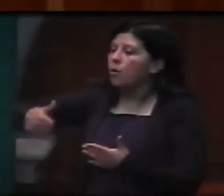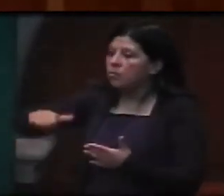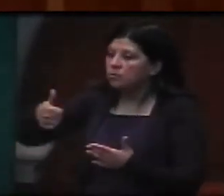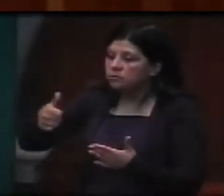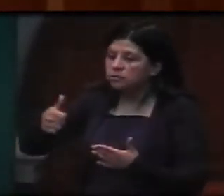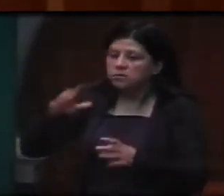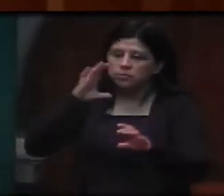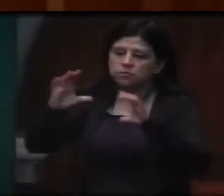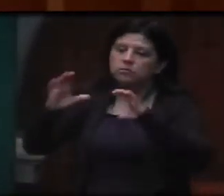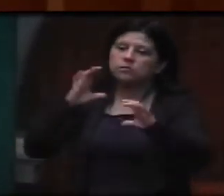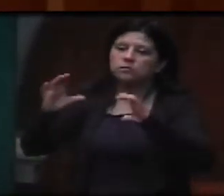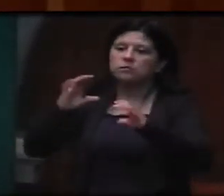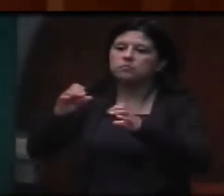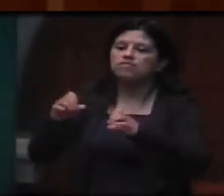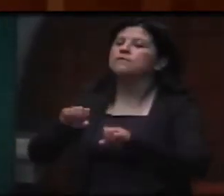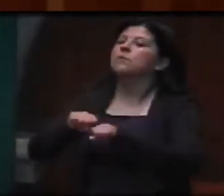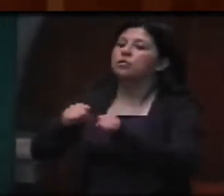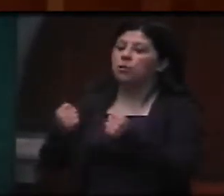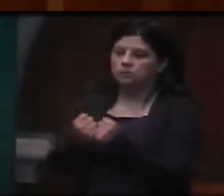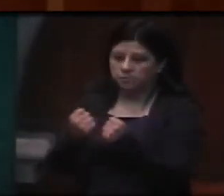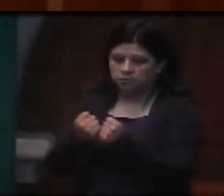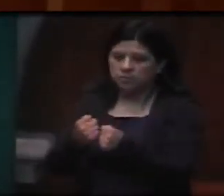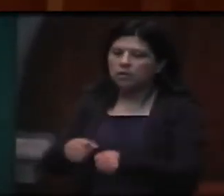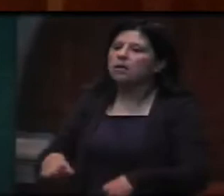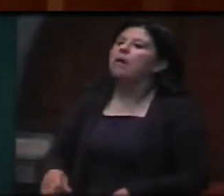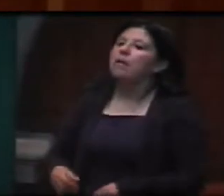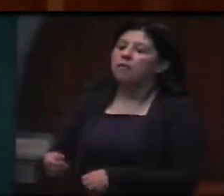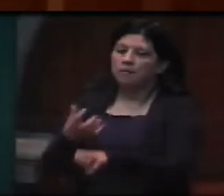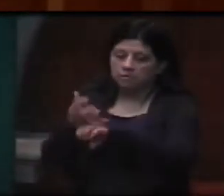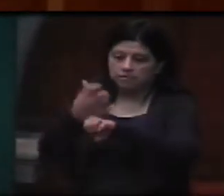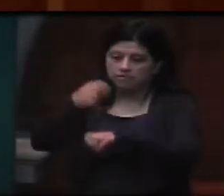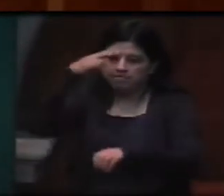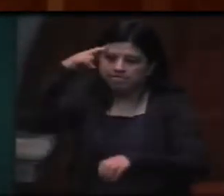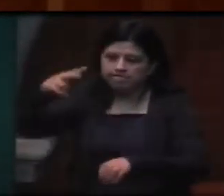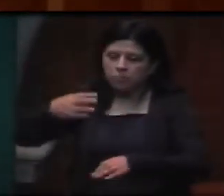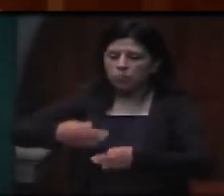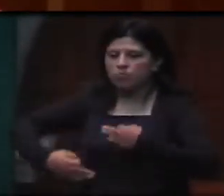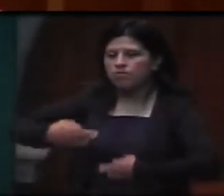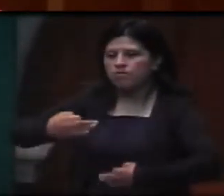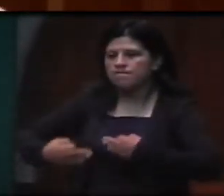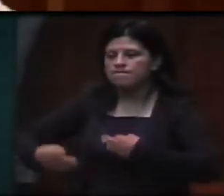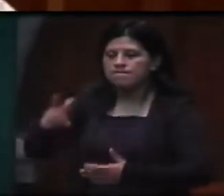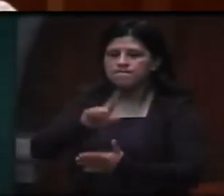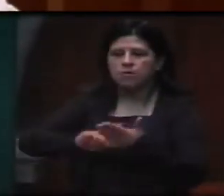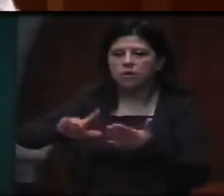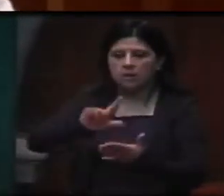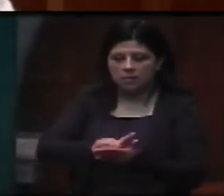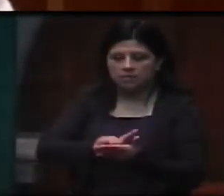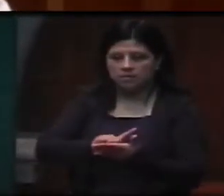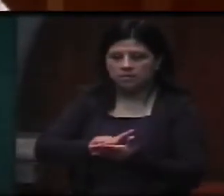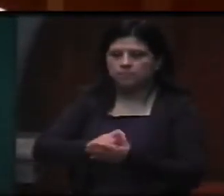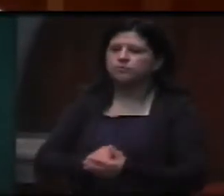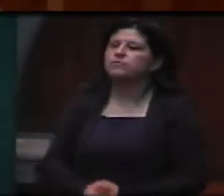Imagen Institucional del Poder Legislativo del Estado de México. Proyecto de